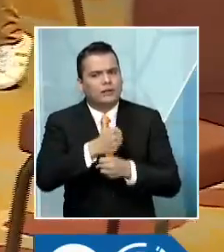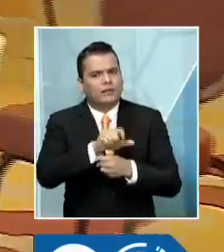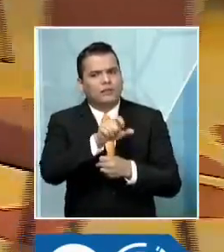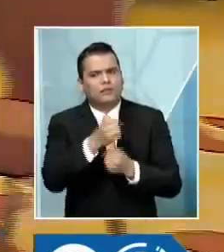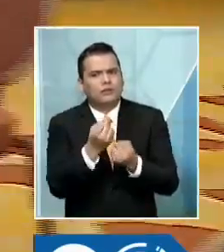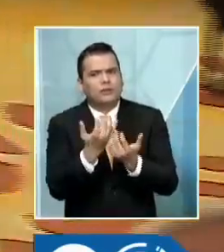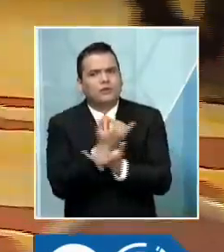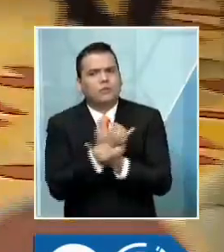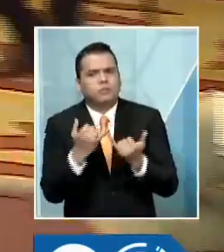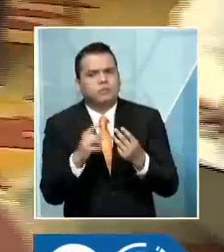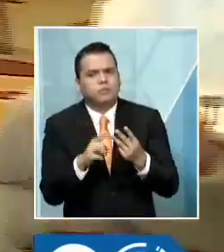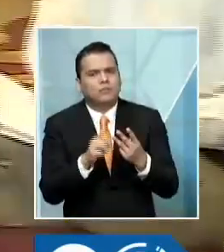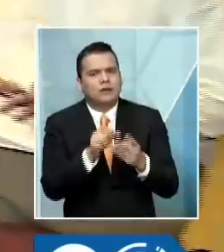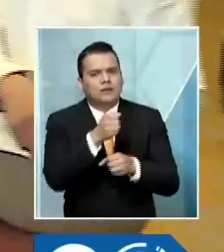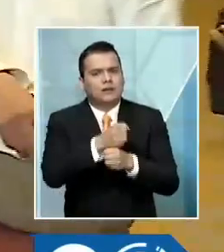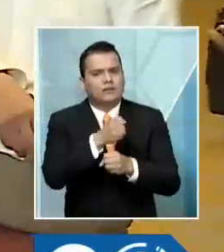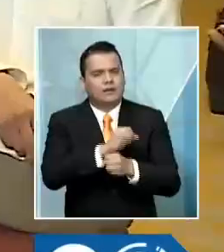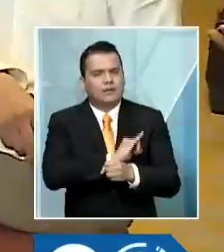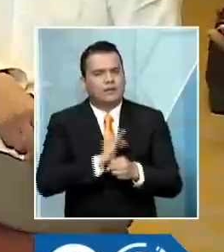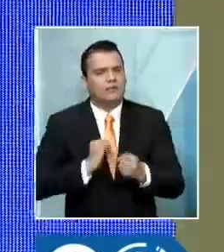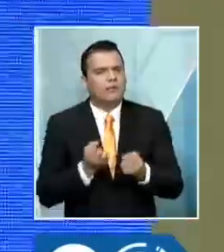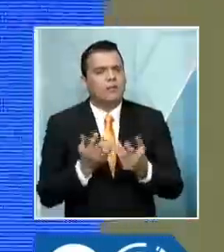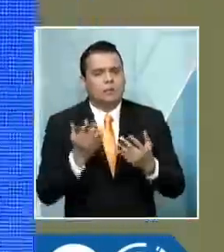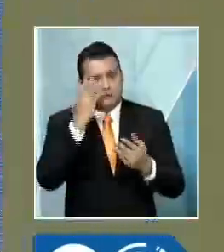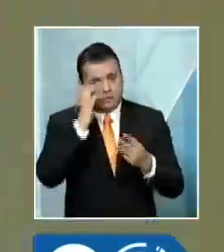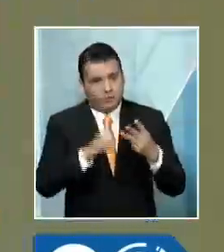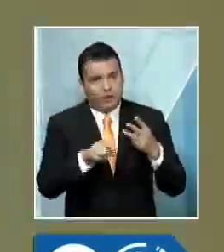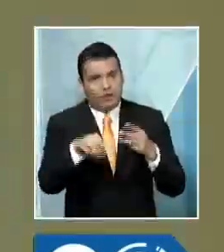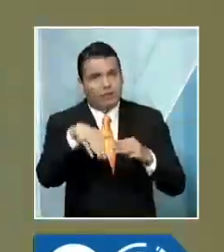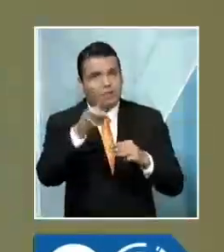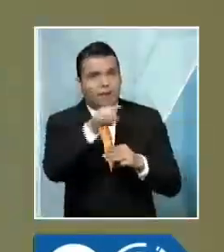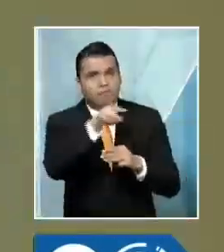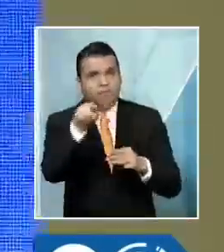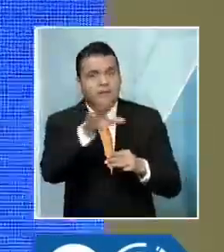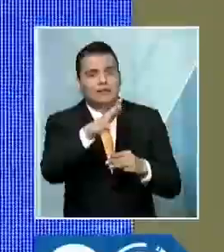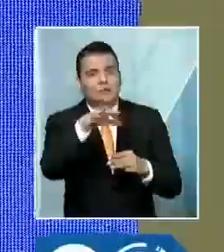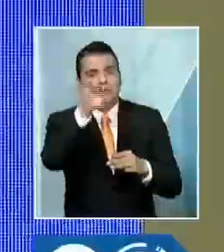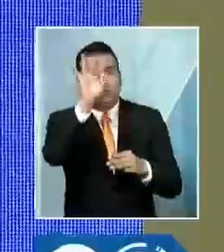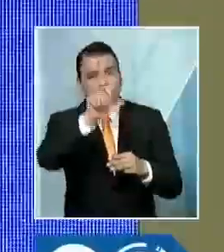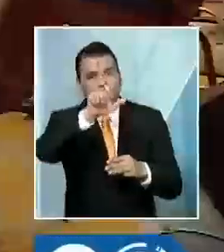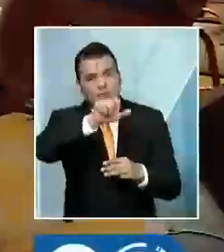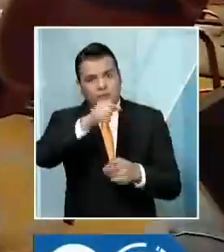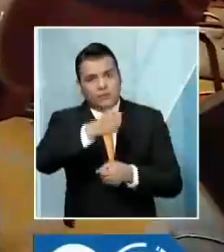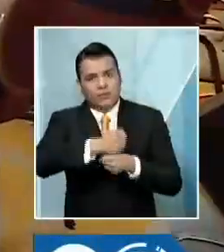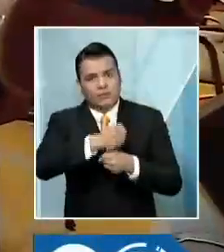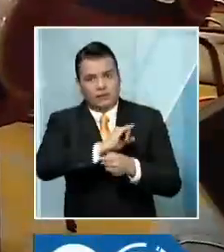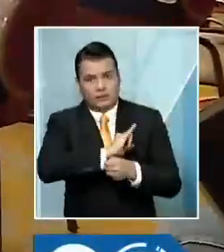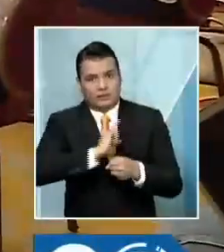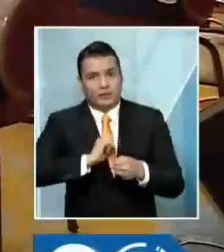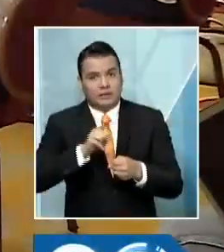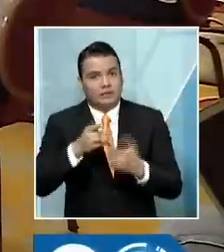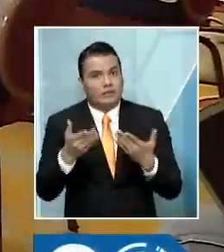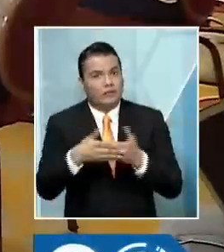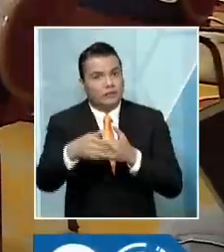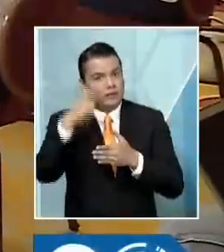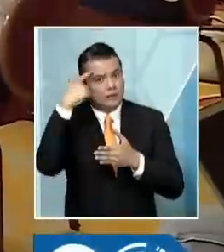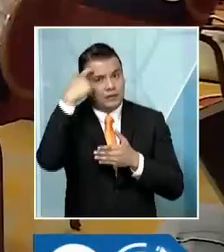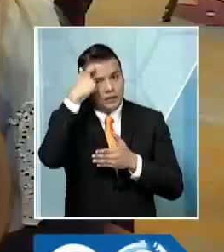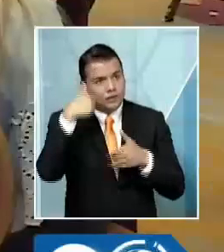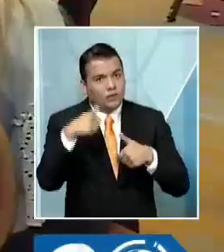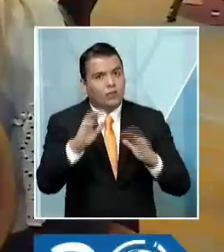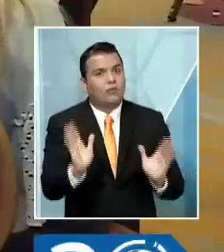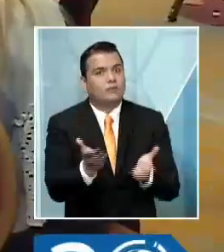informalidad, esta última con un 50% de presencia en la actividad económica de Cali, el cual se convierte en uno de los grandes retos para